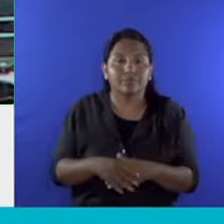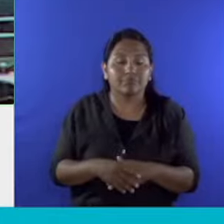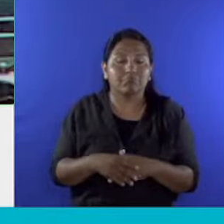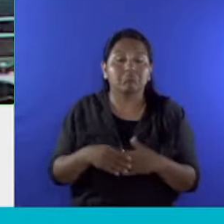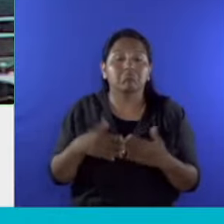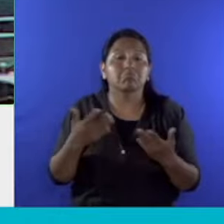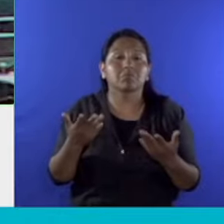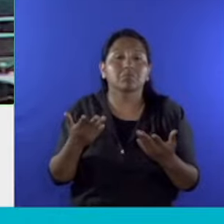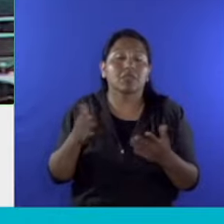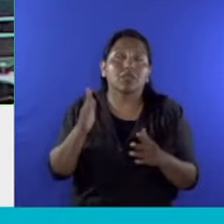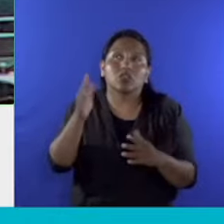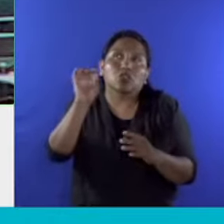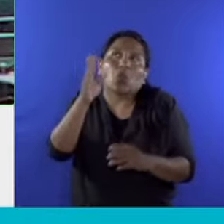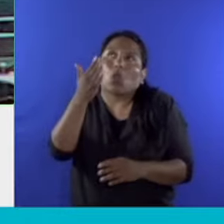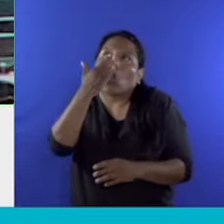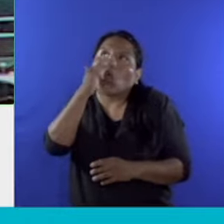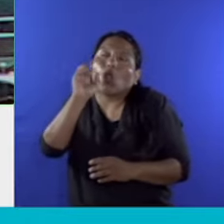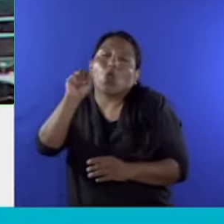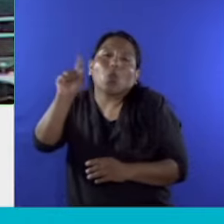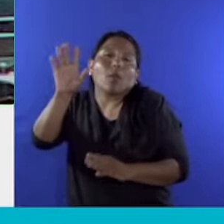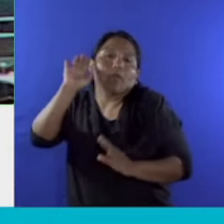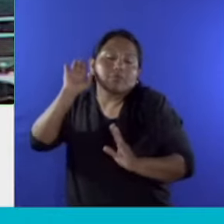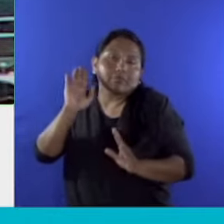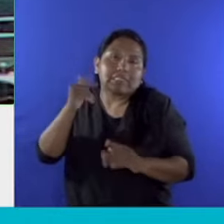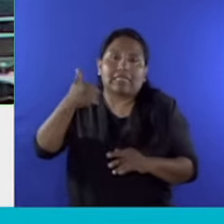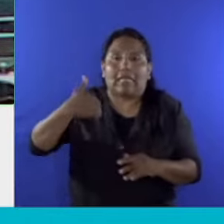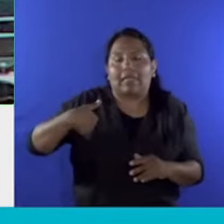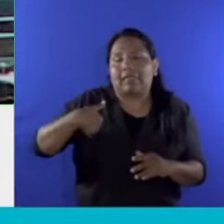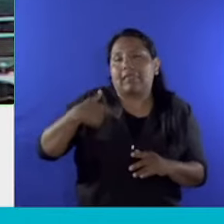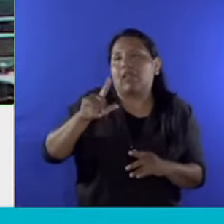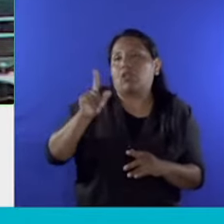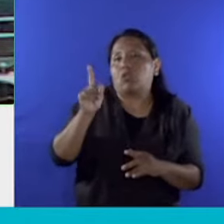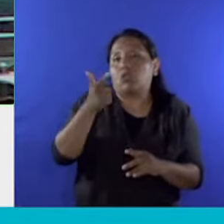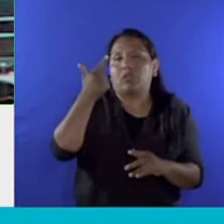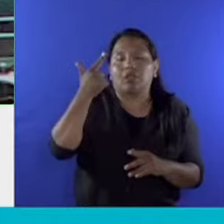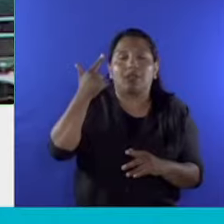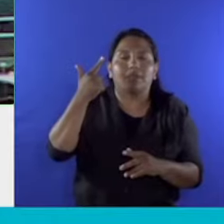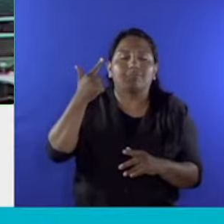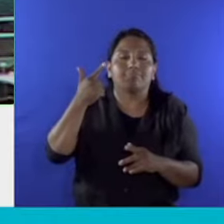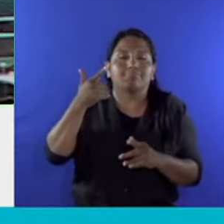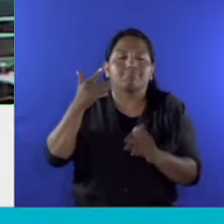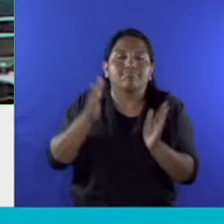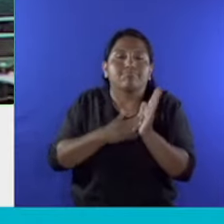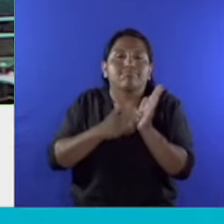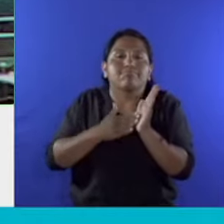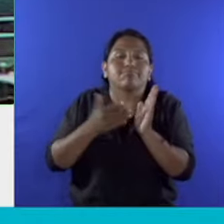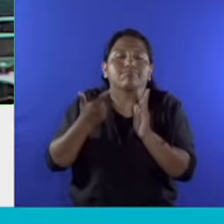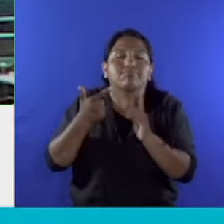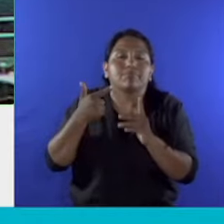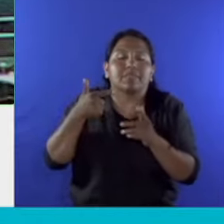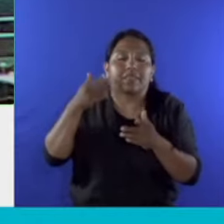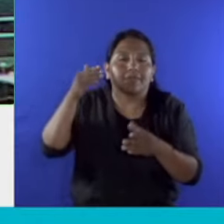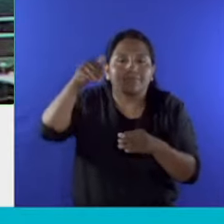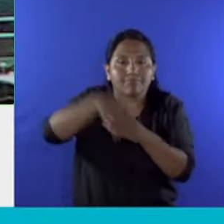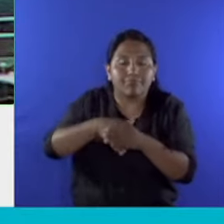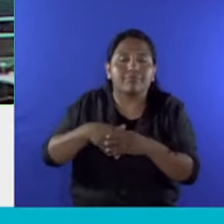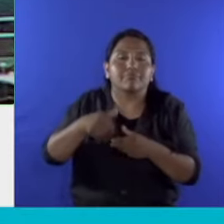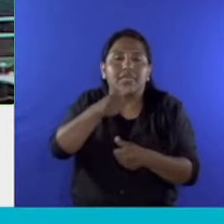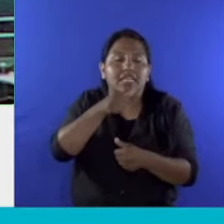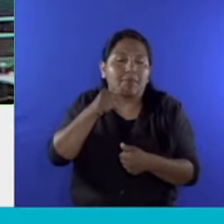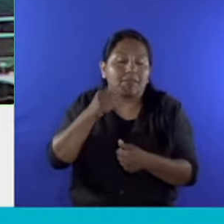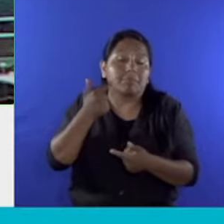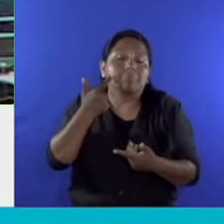haya ocurrido en Córdoba nada más y que la Argentina no tenga antecedentes en materia de incursión en el mercado de